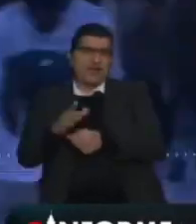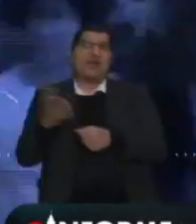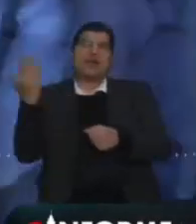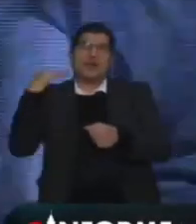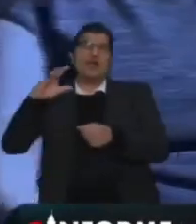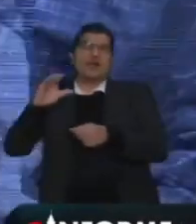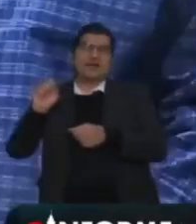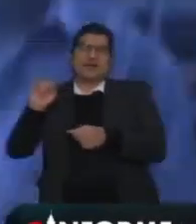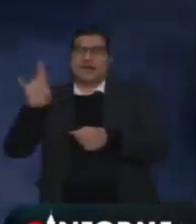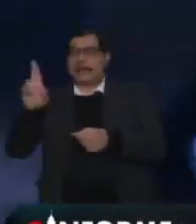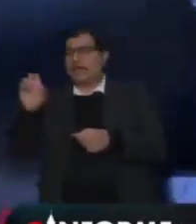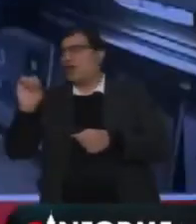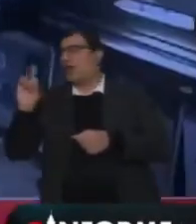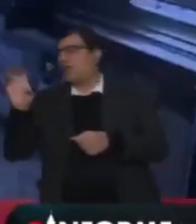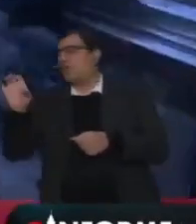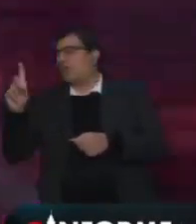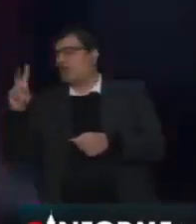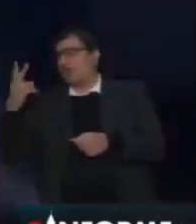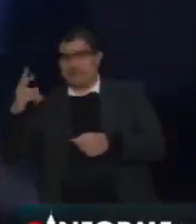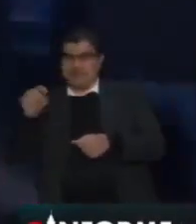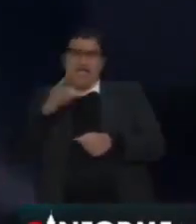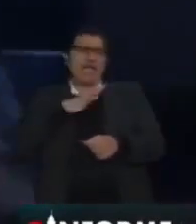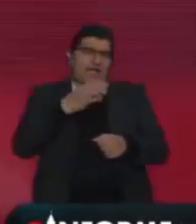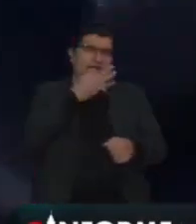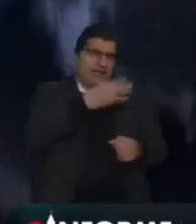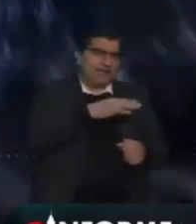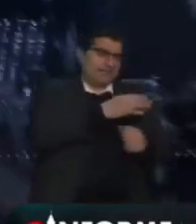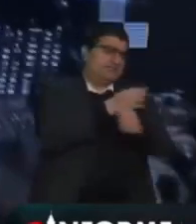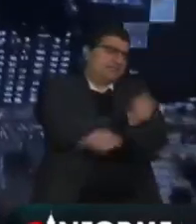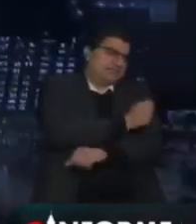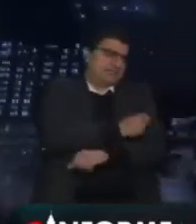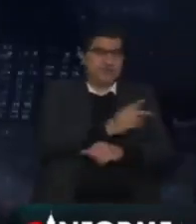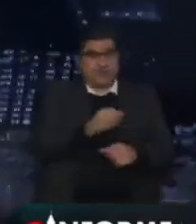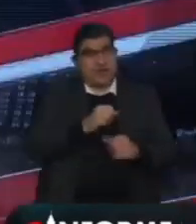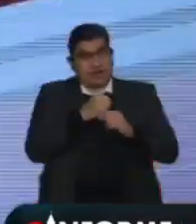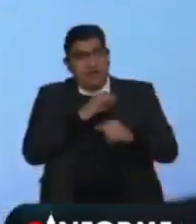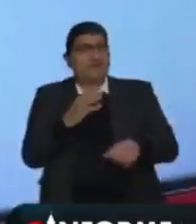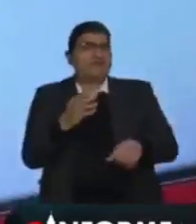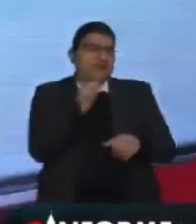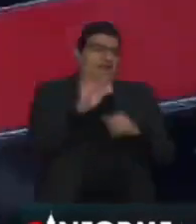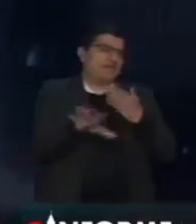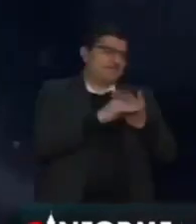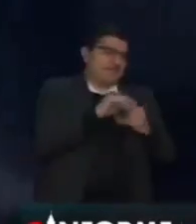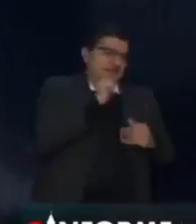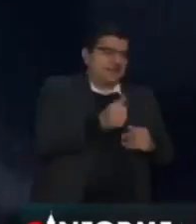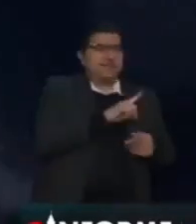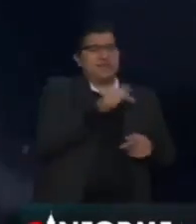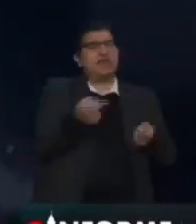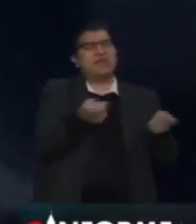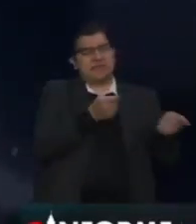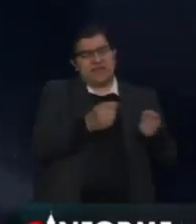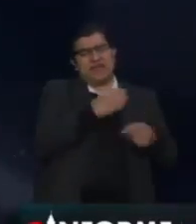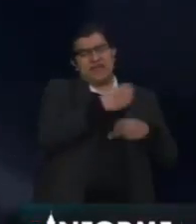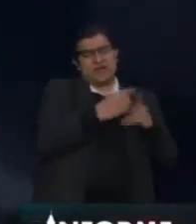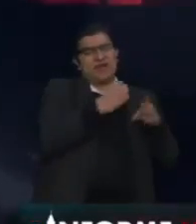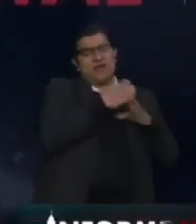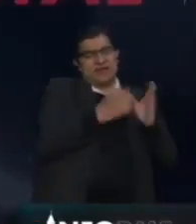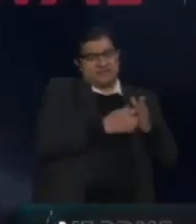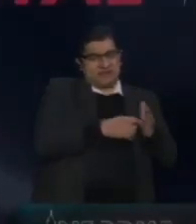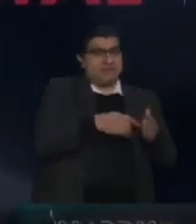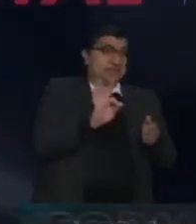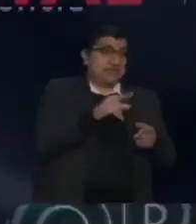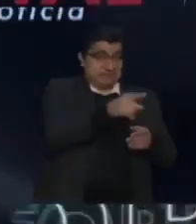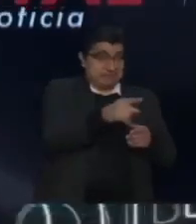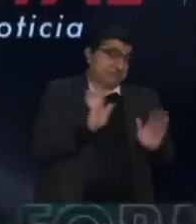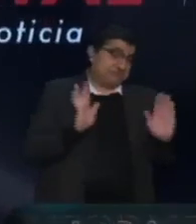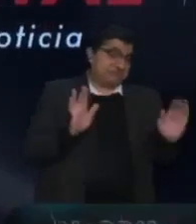por SARS-CoV-2. Ya hay vacunas. Si se vacunan no les da feo y además pues van a controlarse todos los factores de una pandemia.